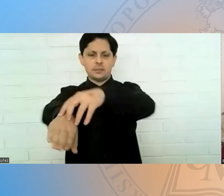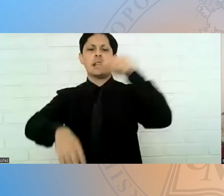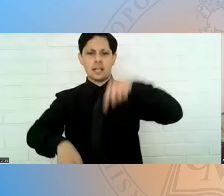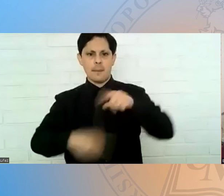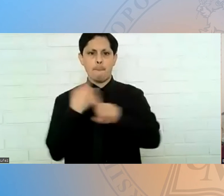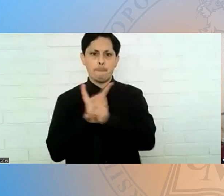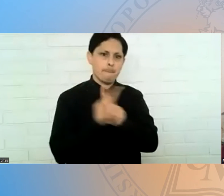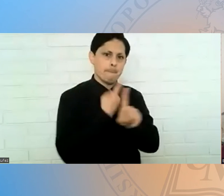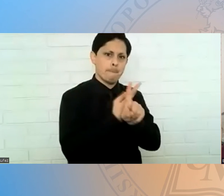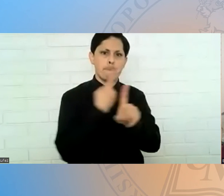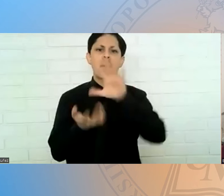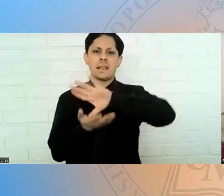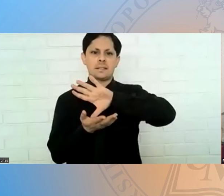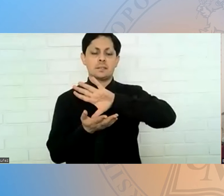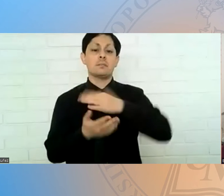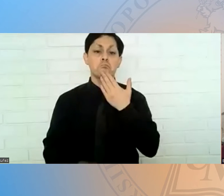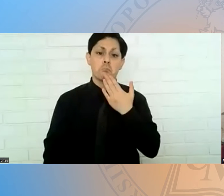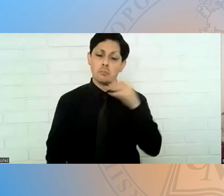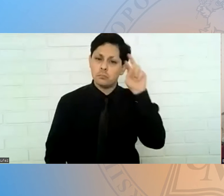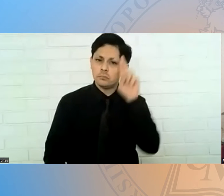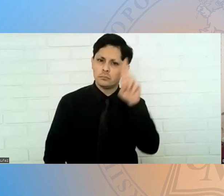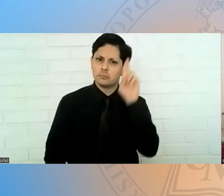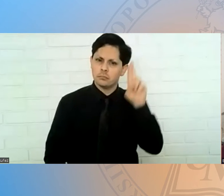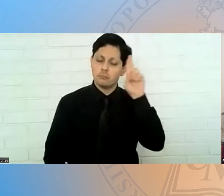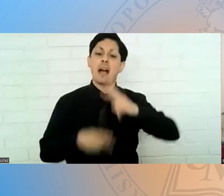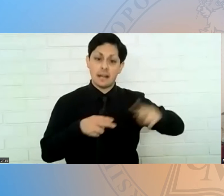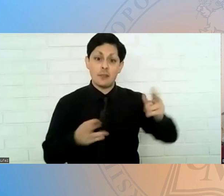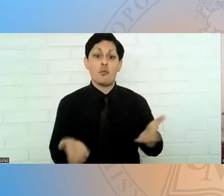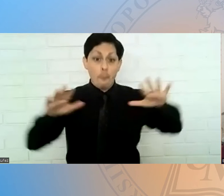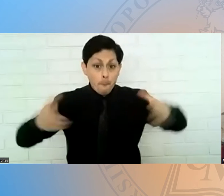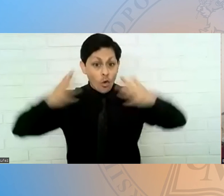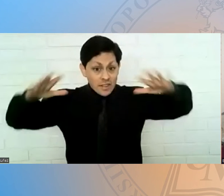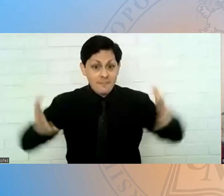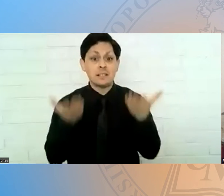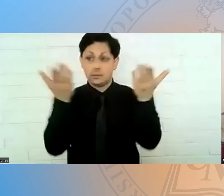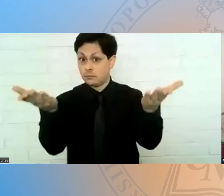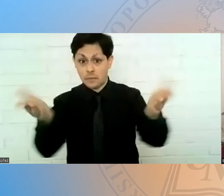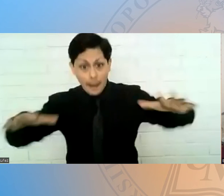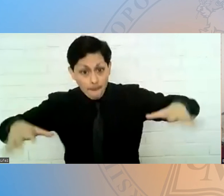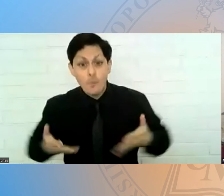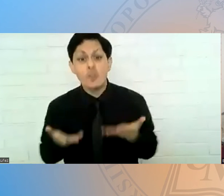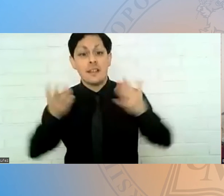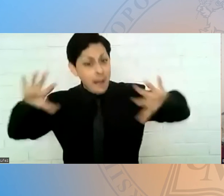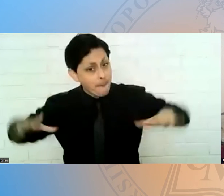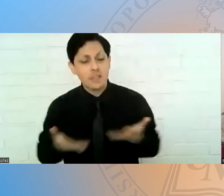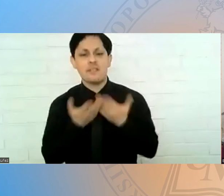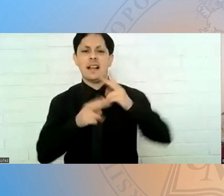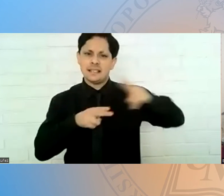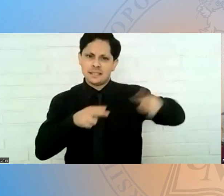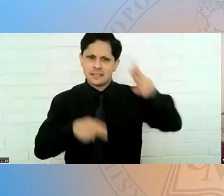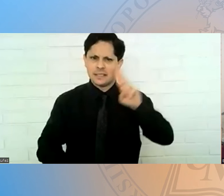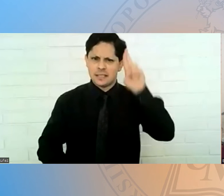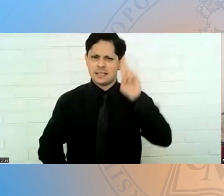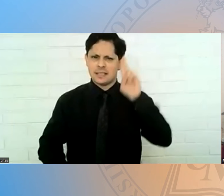país. Nos motiva en sus reflexiones a realizar un análisis de la diversidad. Nos lleva también al tema de gestar